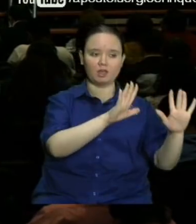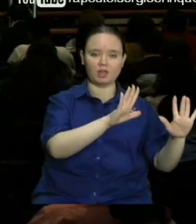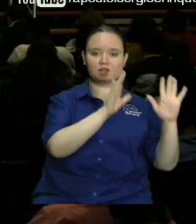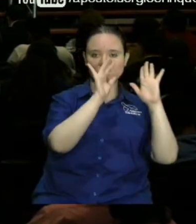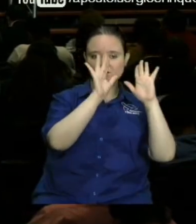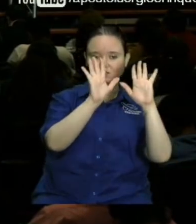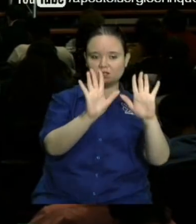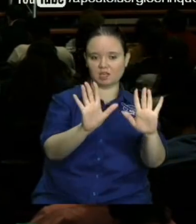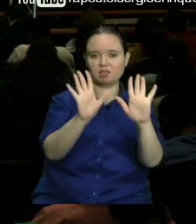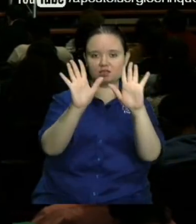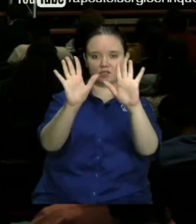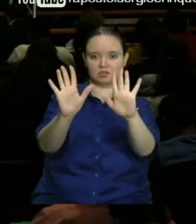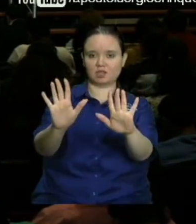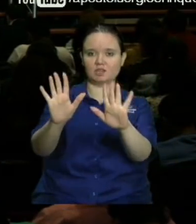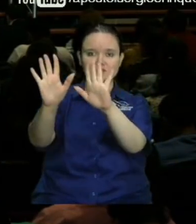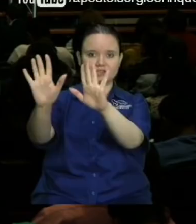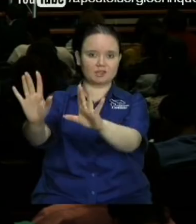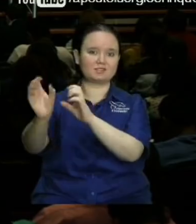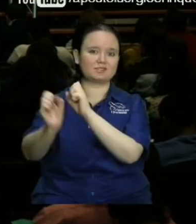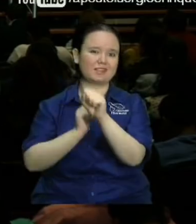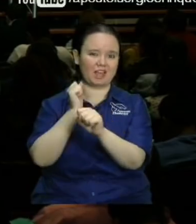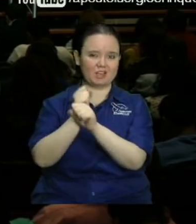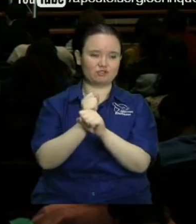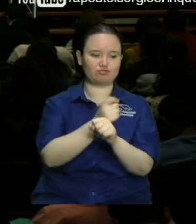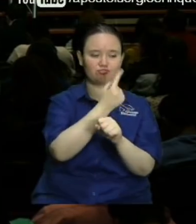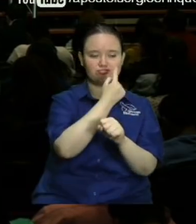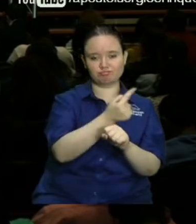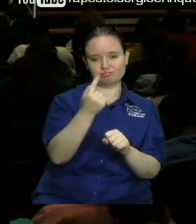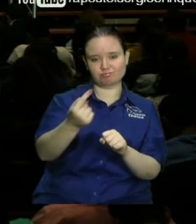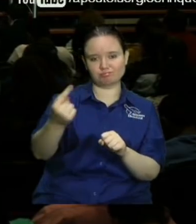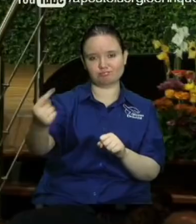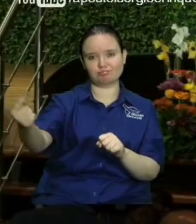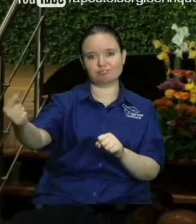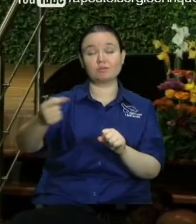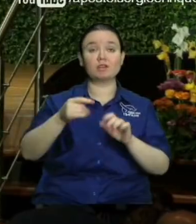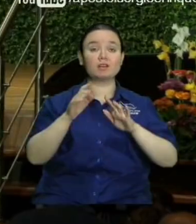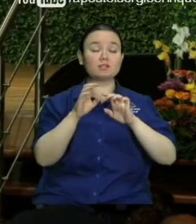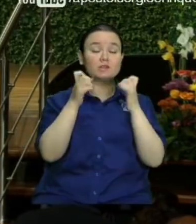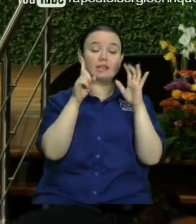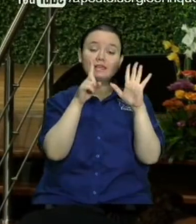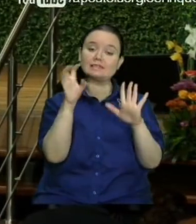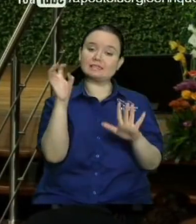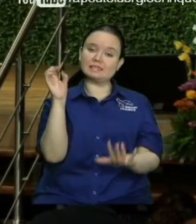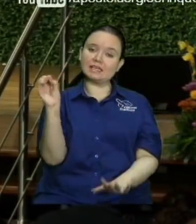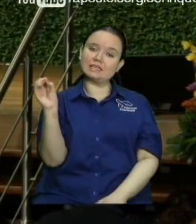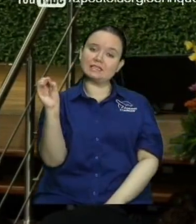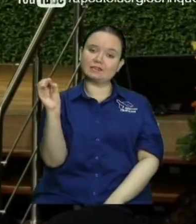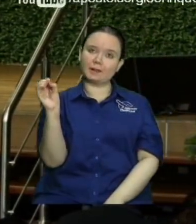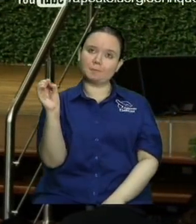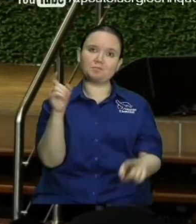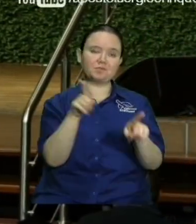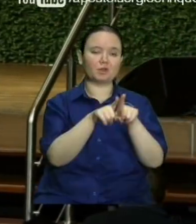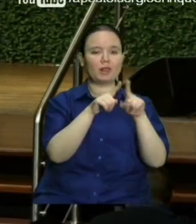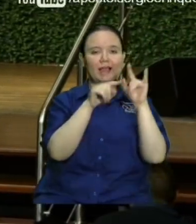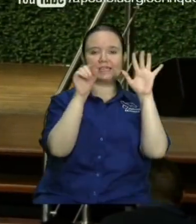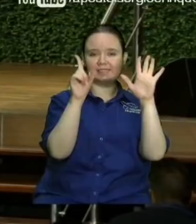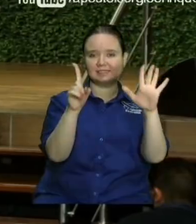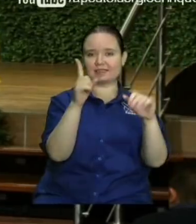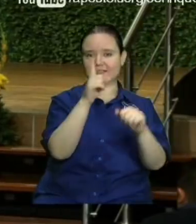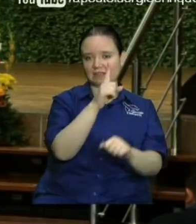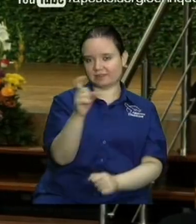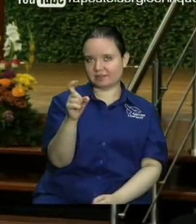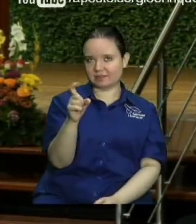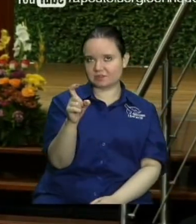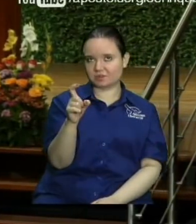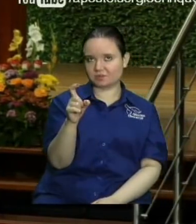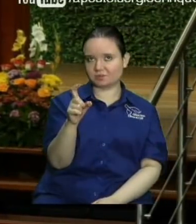generaciones en 10 generaciones. Y el número 60 es extraordinario, Excepto cuando uno lo cumple